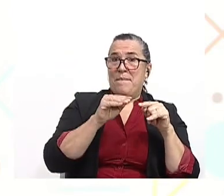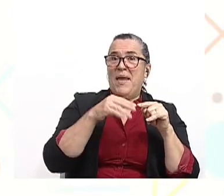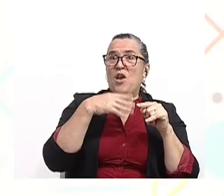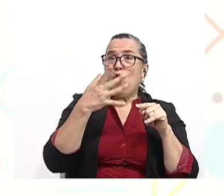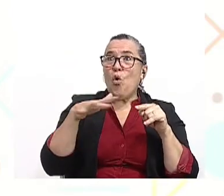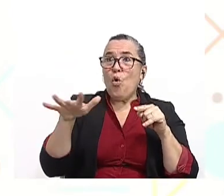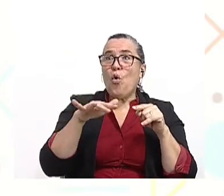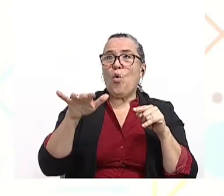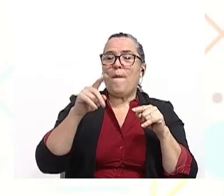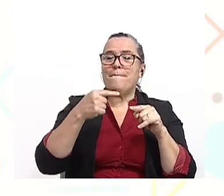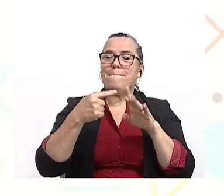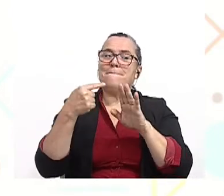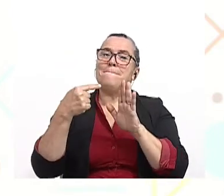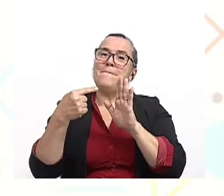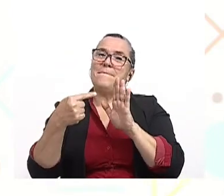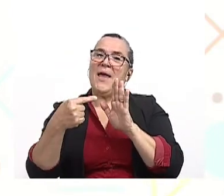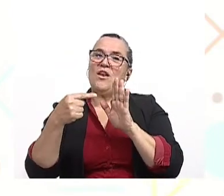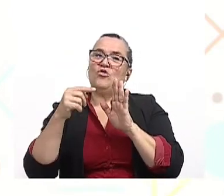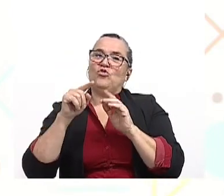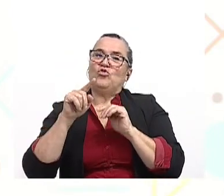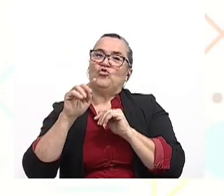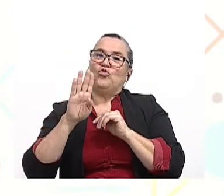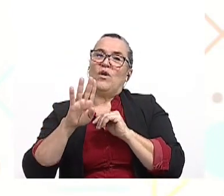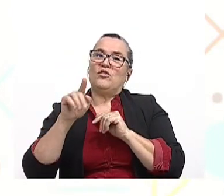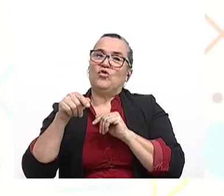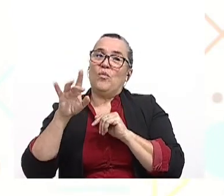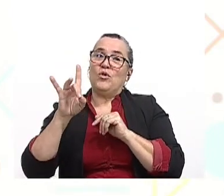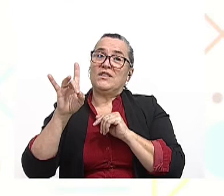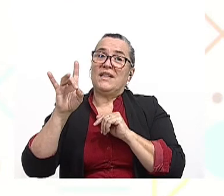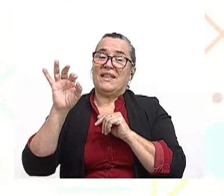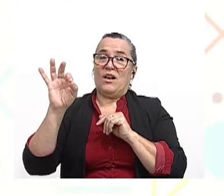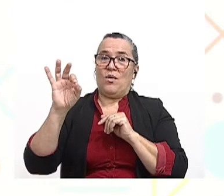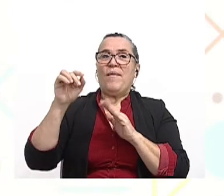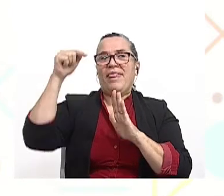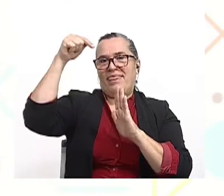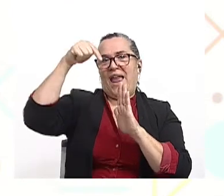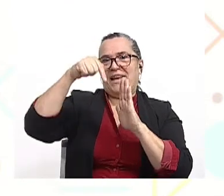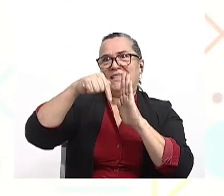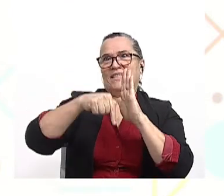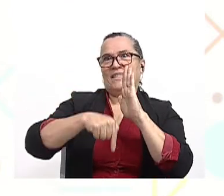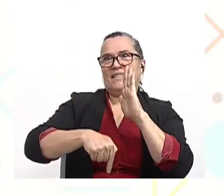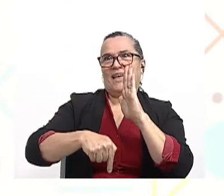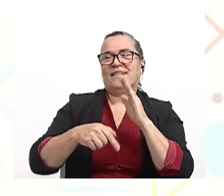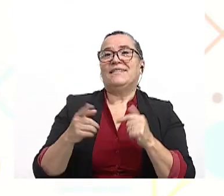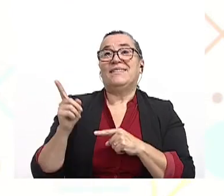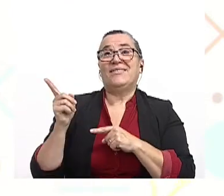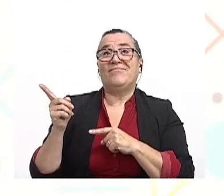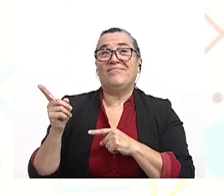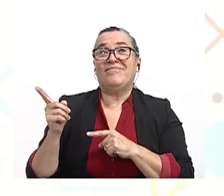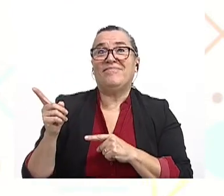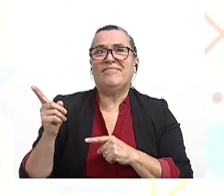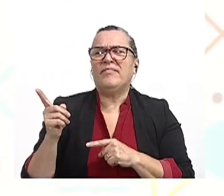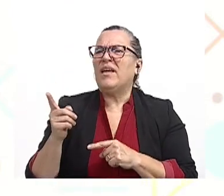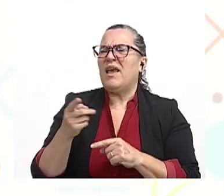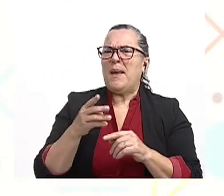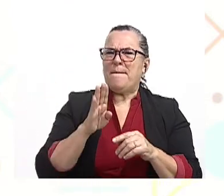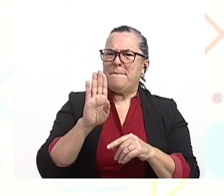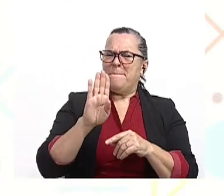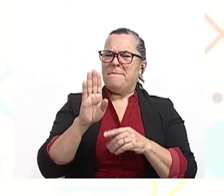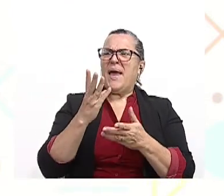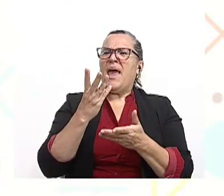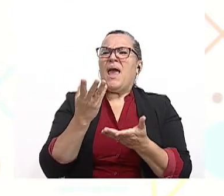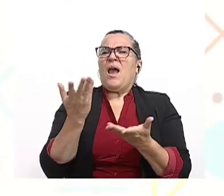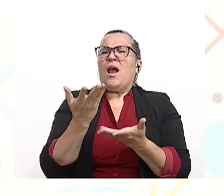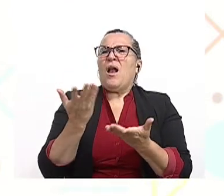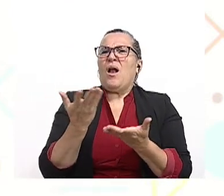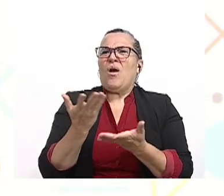menos 4,89, es decir, es decreciente. ¿Y cómo calculamos el valor de b? Pues vamos a